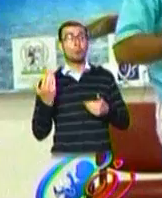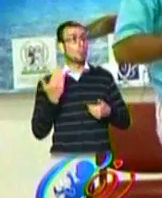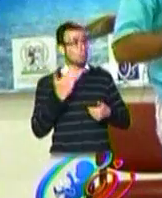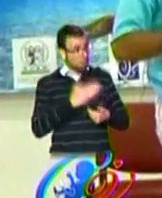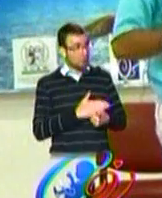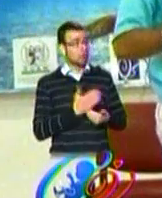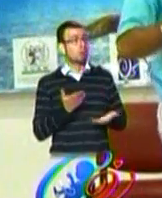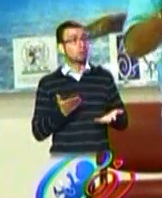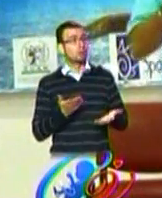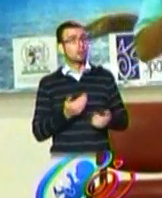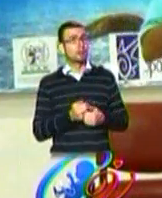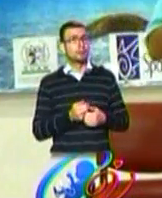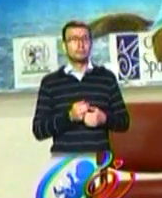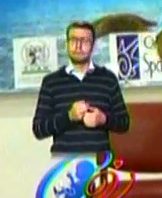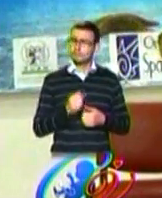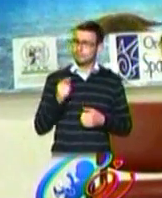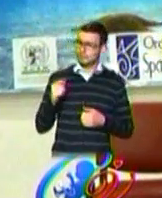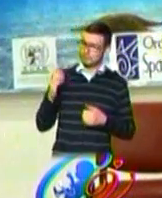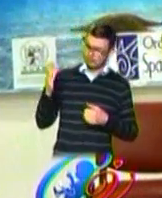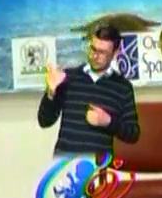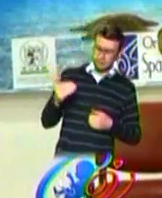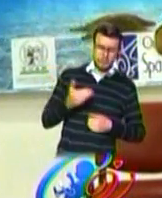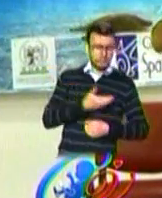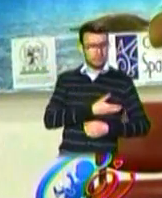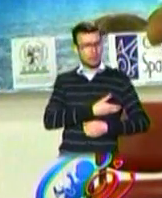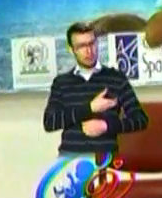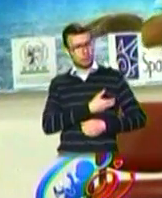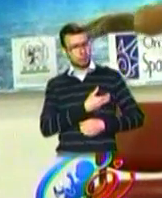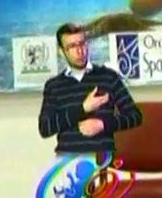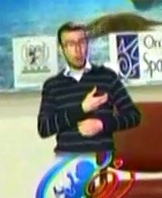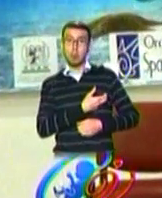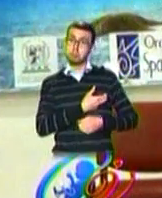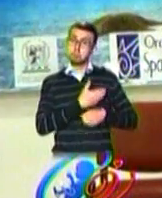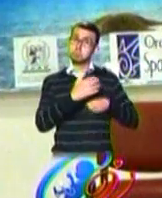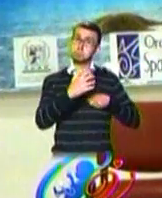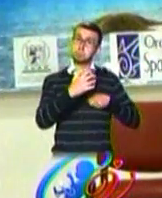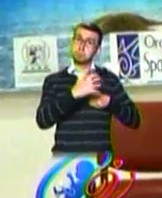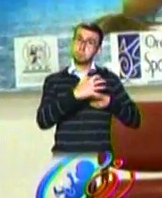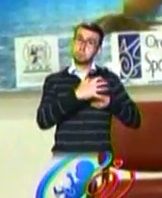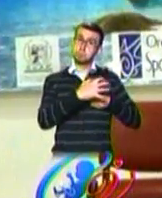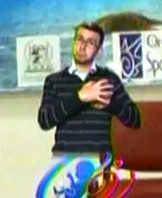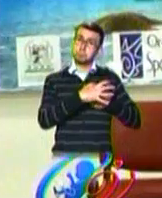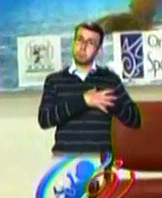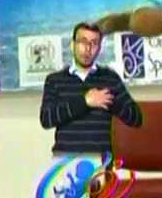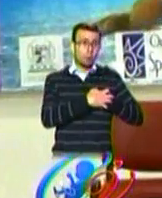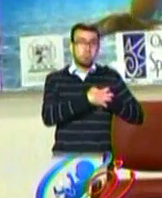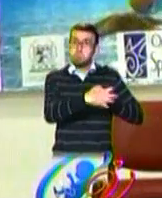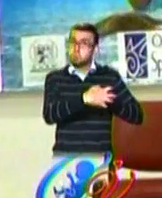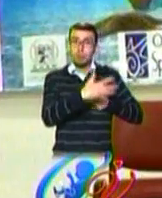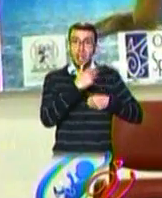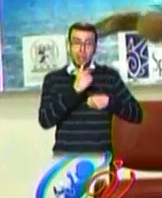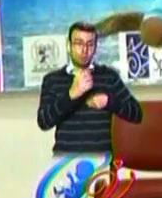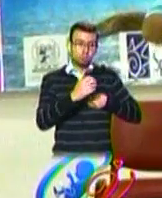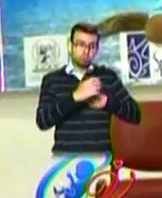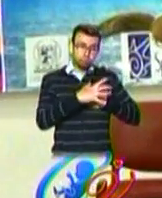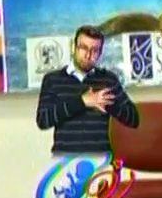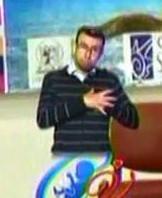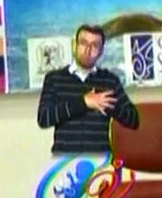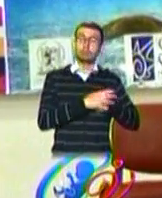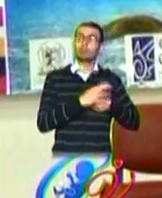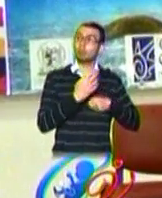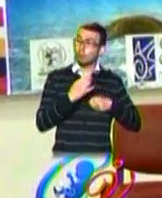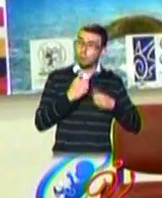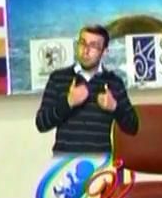la señora la evaluaron y vieron una amplia reducción, un cambio así en la medicina basada en la evidencia, que